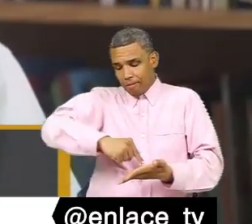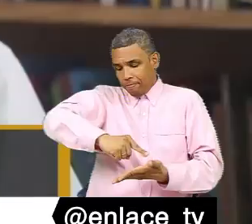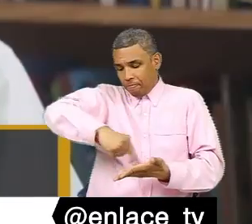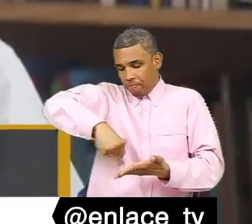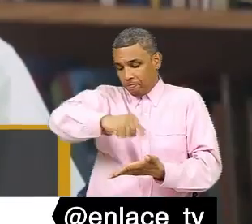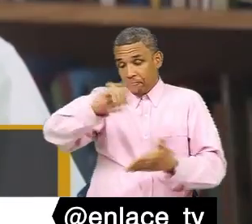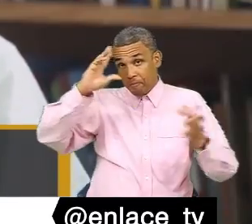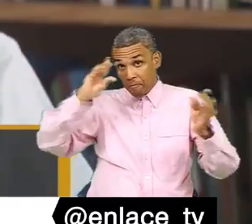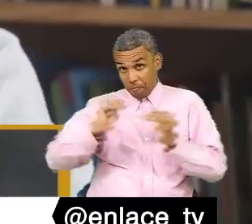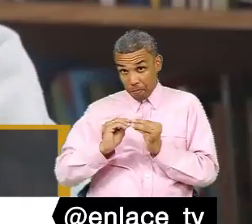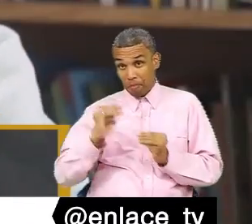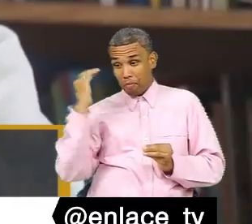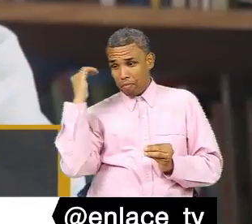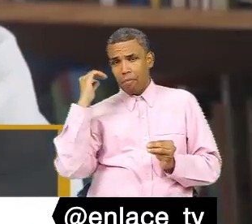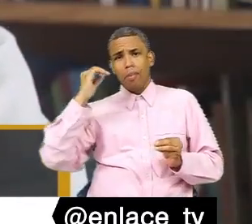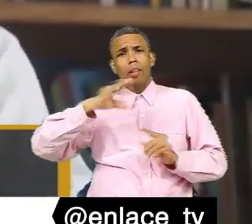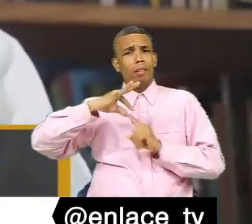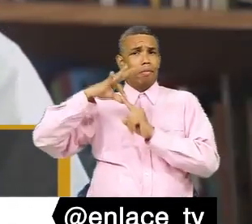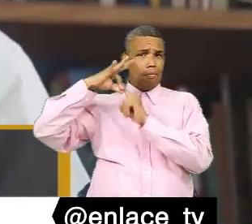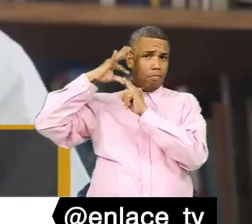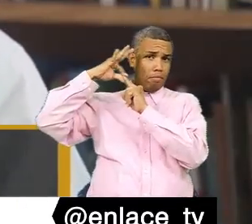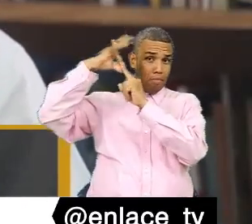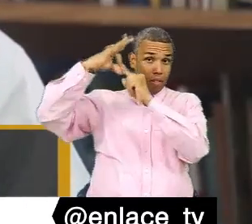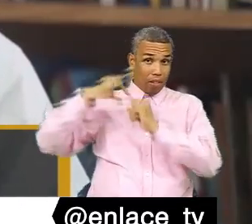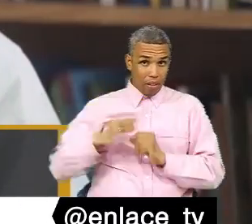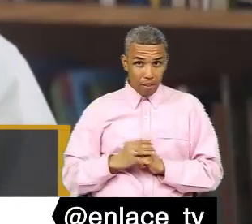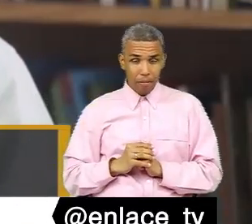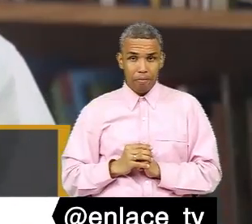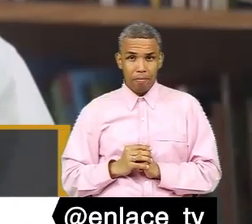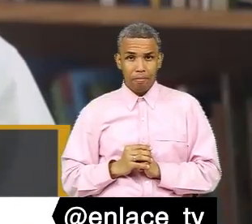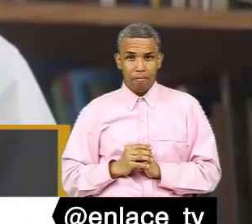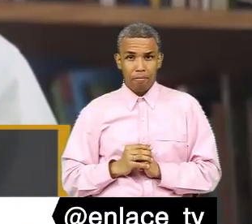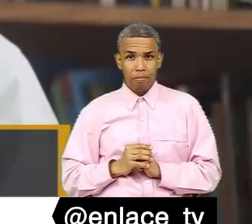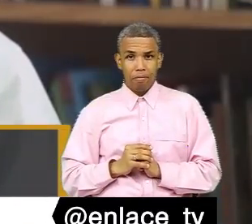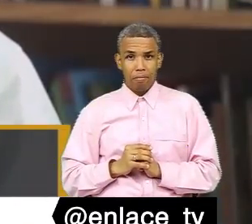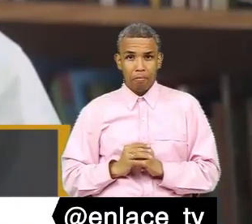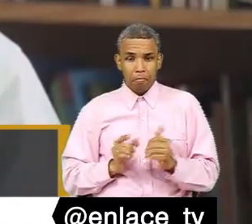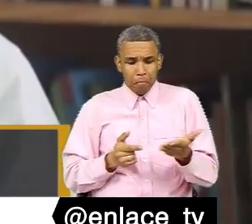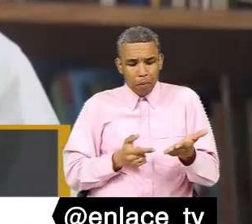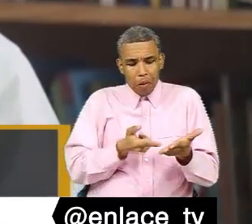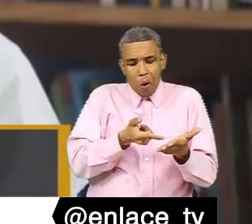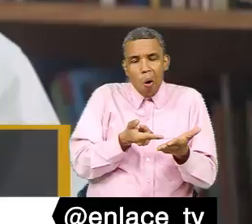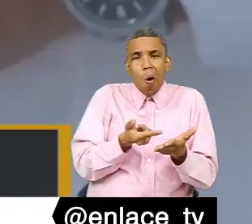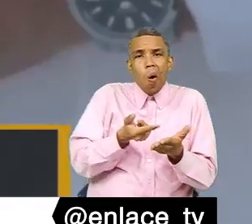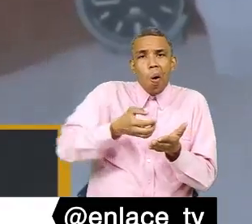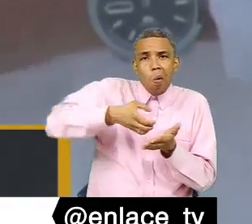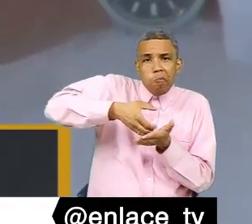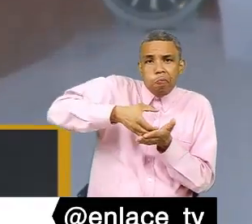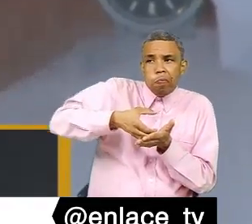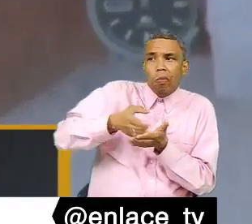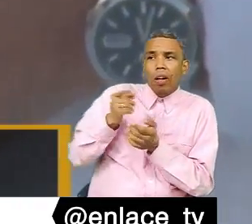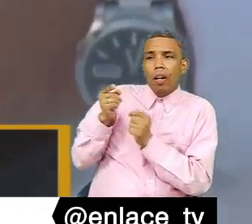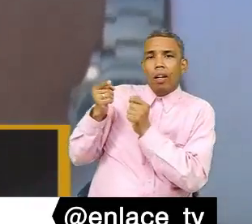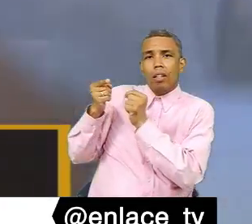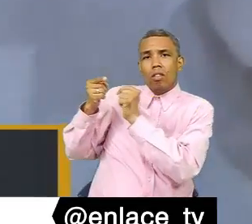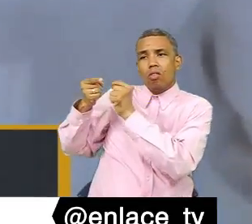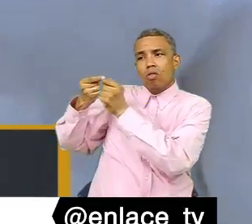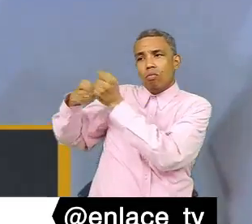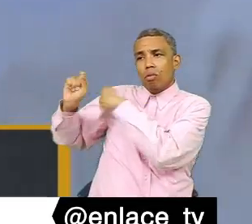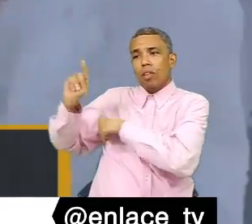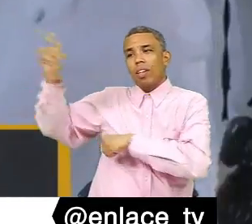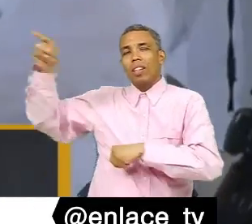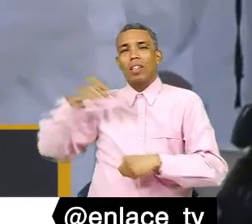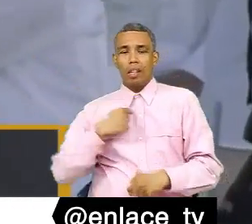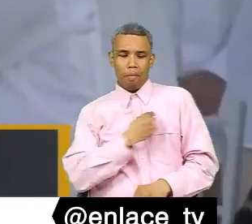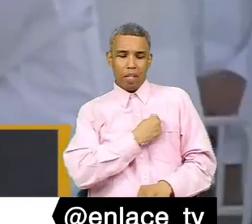especial y depositado ante el Consejo de la Confederación Suiza en Berna. Londoño expresó que hay que